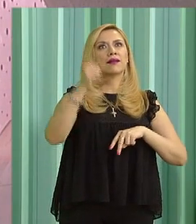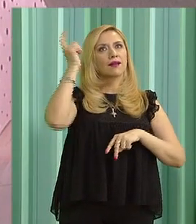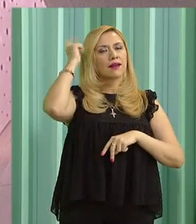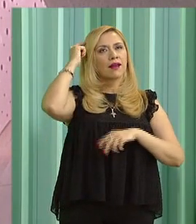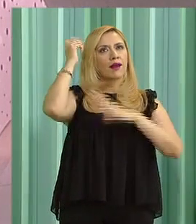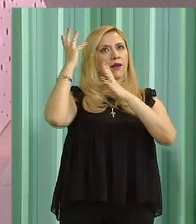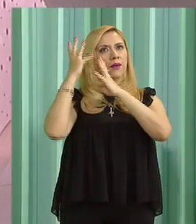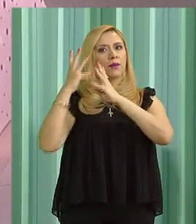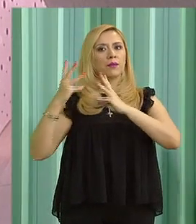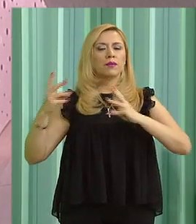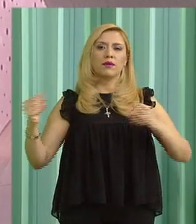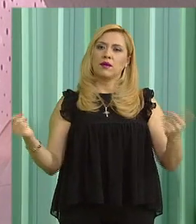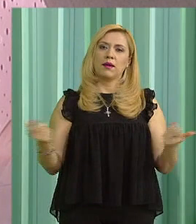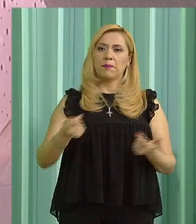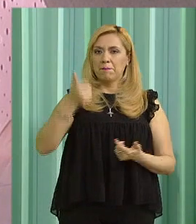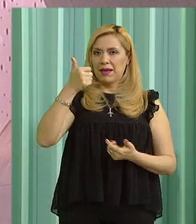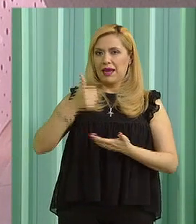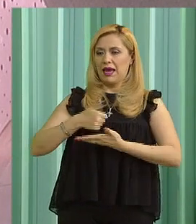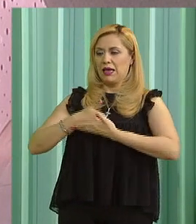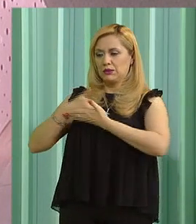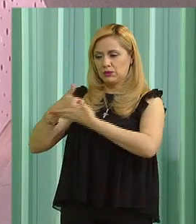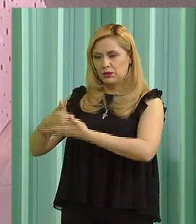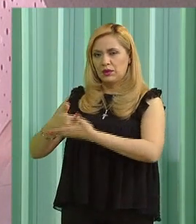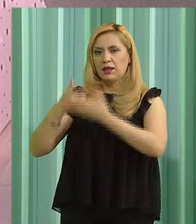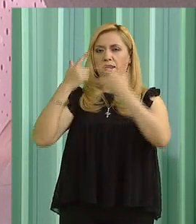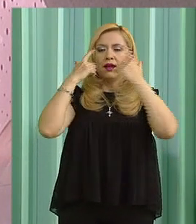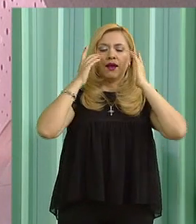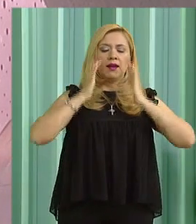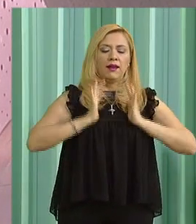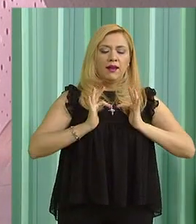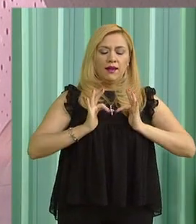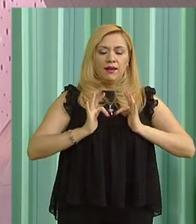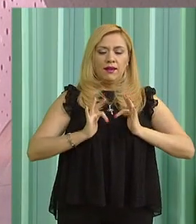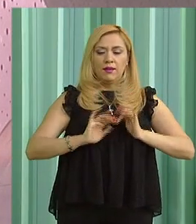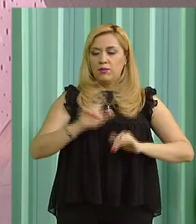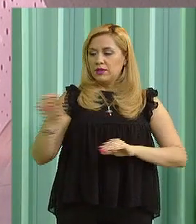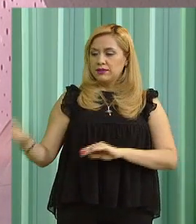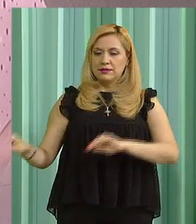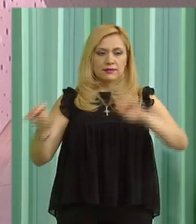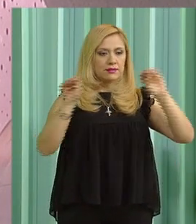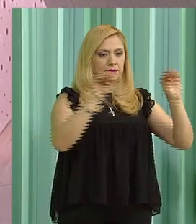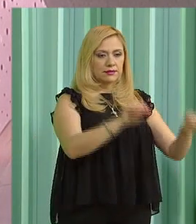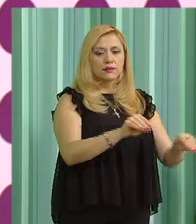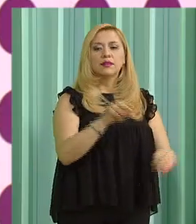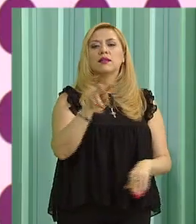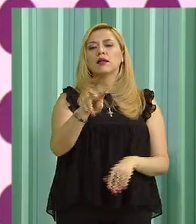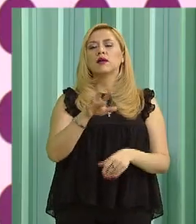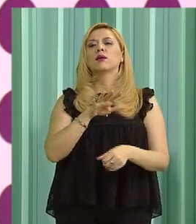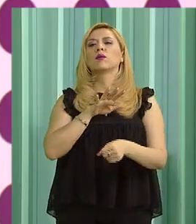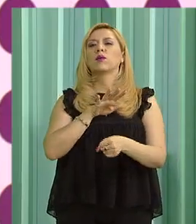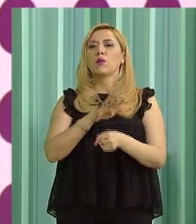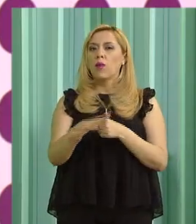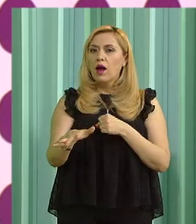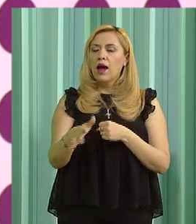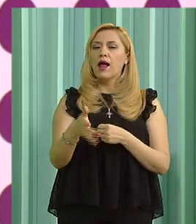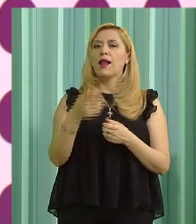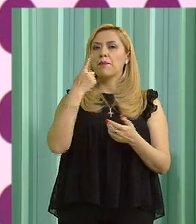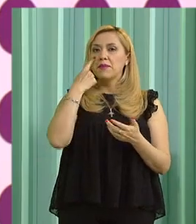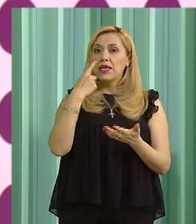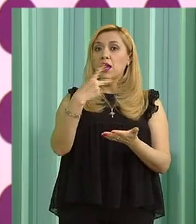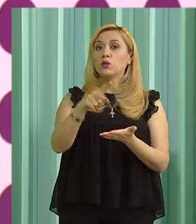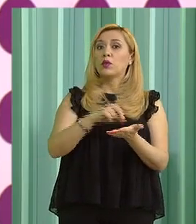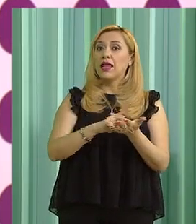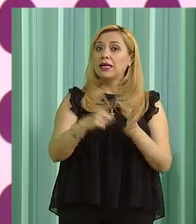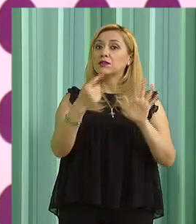¿no? Entonces, primero cubrir esta parte, después también pasan al área de integración, justo para conocer cuáles son sus derechos, que pueden trabajar en